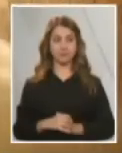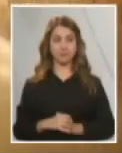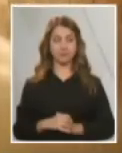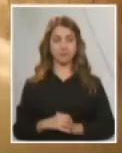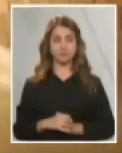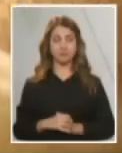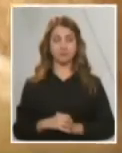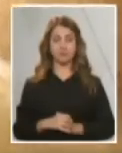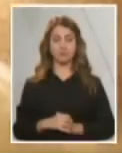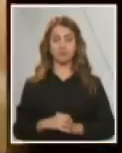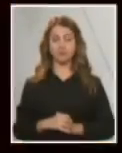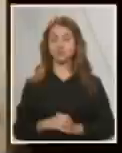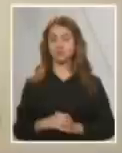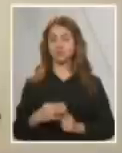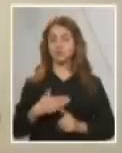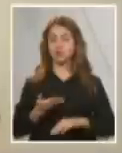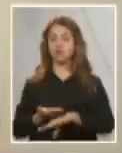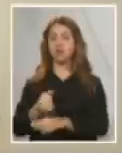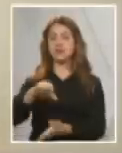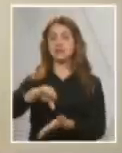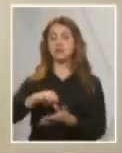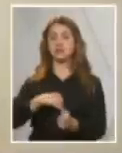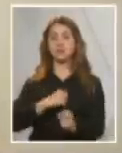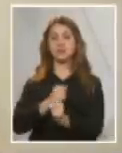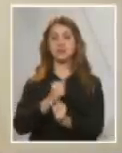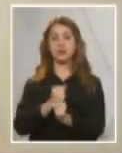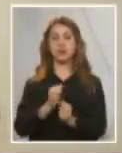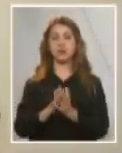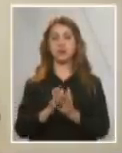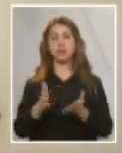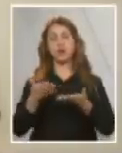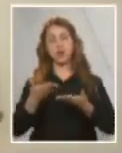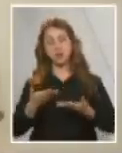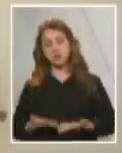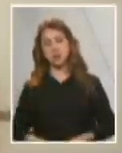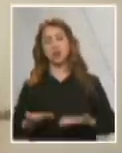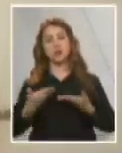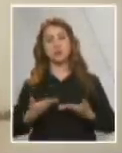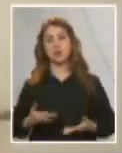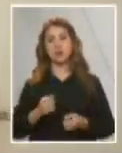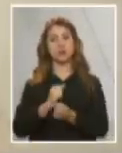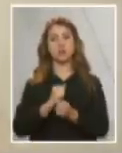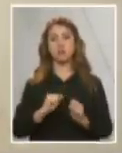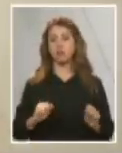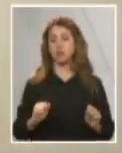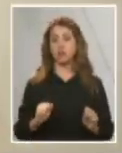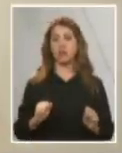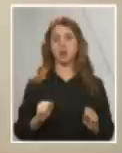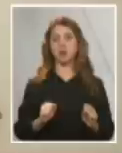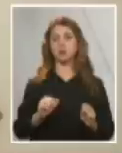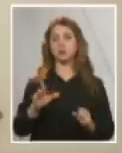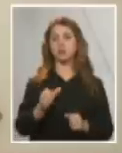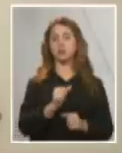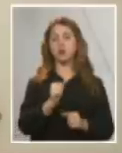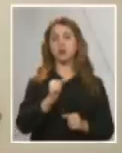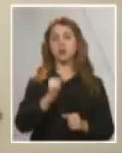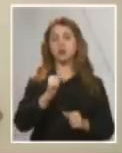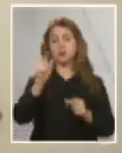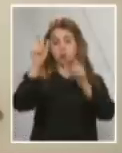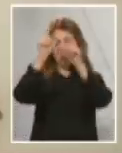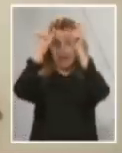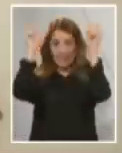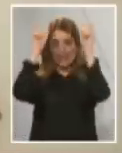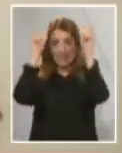Yo cuando iba al centro, iba a mi trabajo, llegaba muy cansada porque no podía subir a los colectivos ni nada de